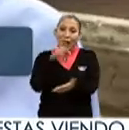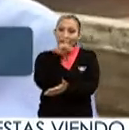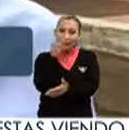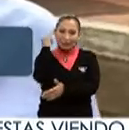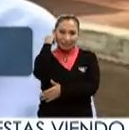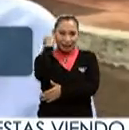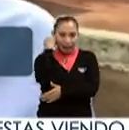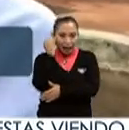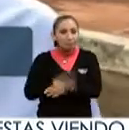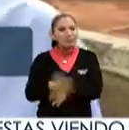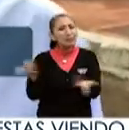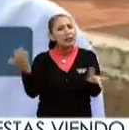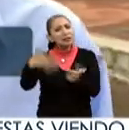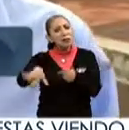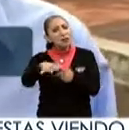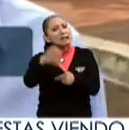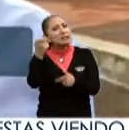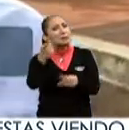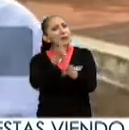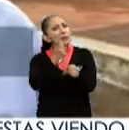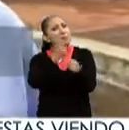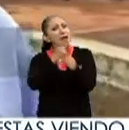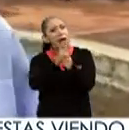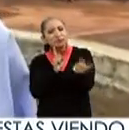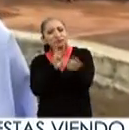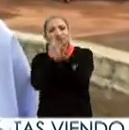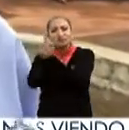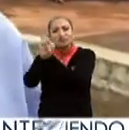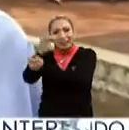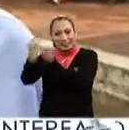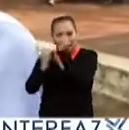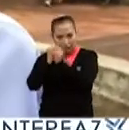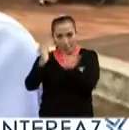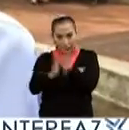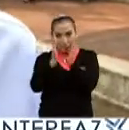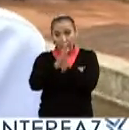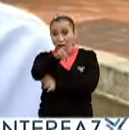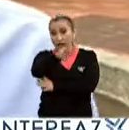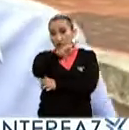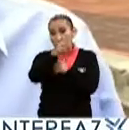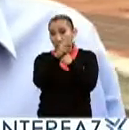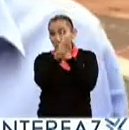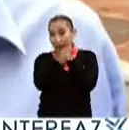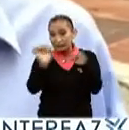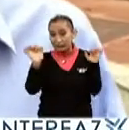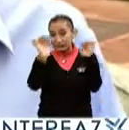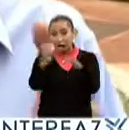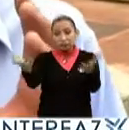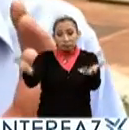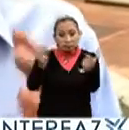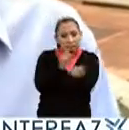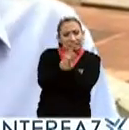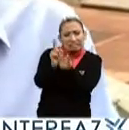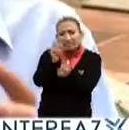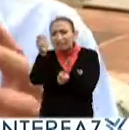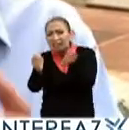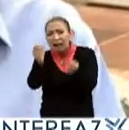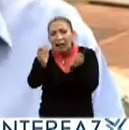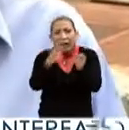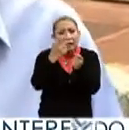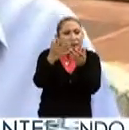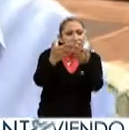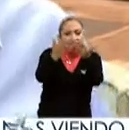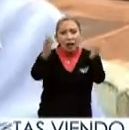Lenguas Indígenas. Se busca con este primer encuentro internacional, donde participan 18 países, acercarnos a ver